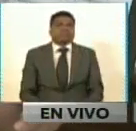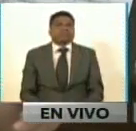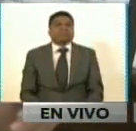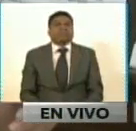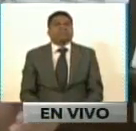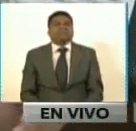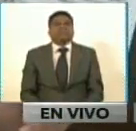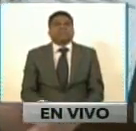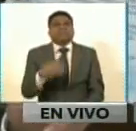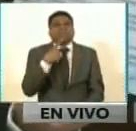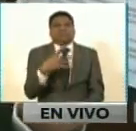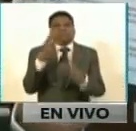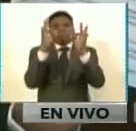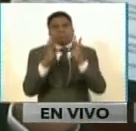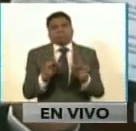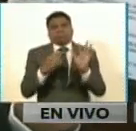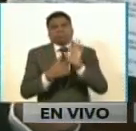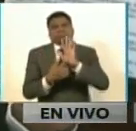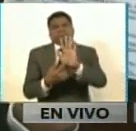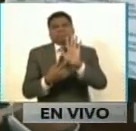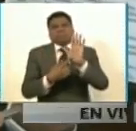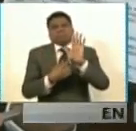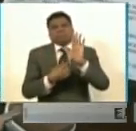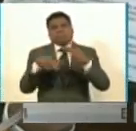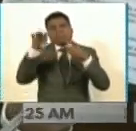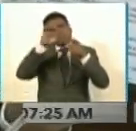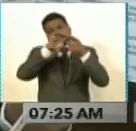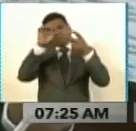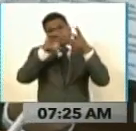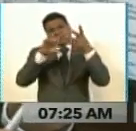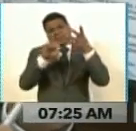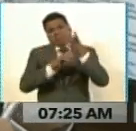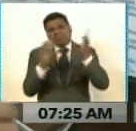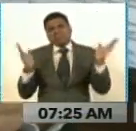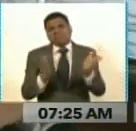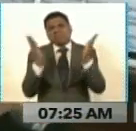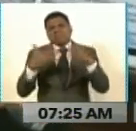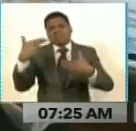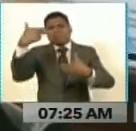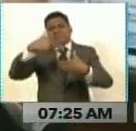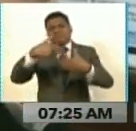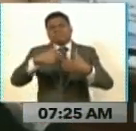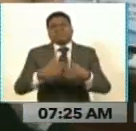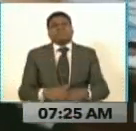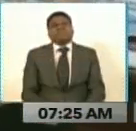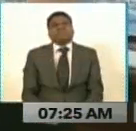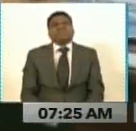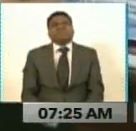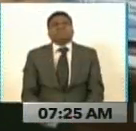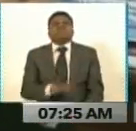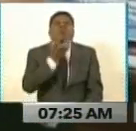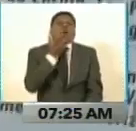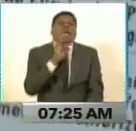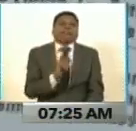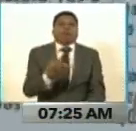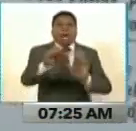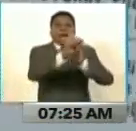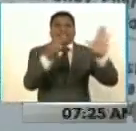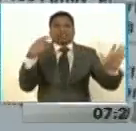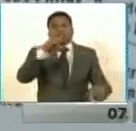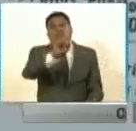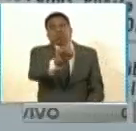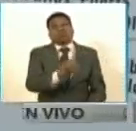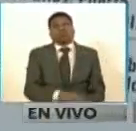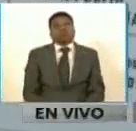establecen elementos para promover el contrabando en Colombia por ejemplo artículo 1